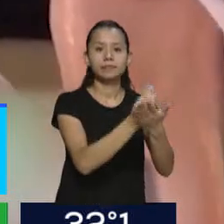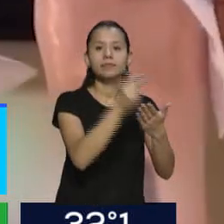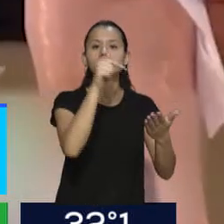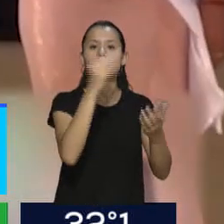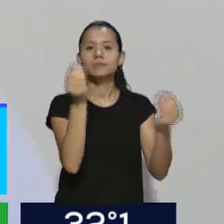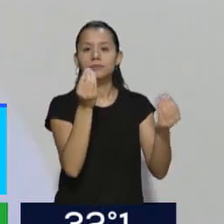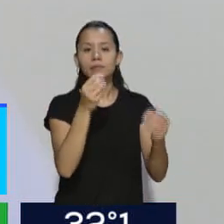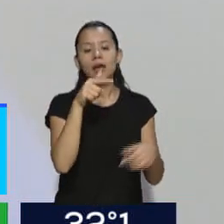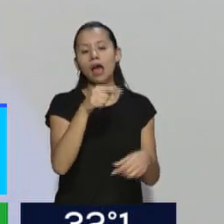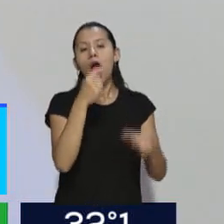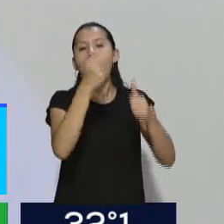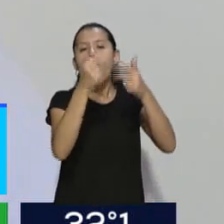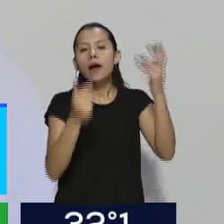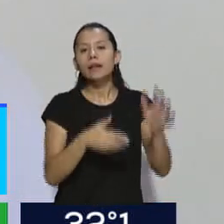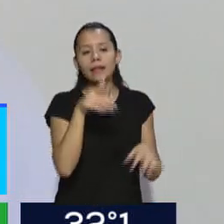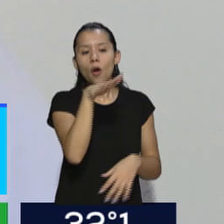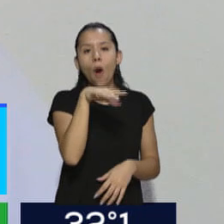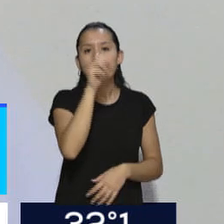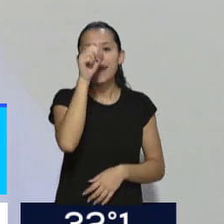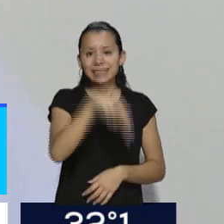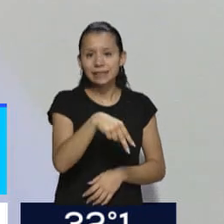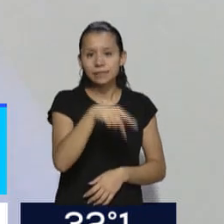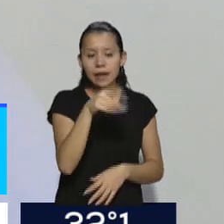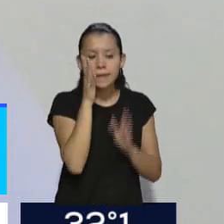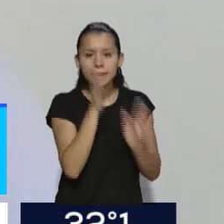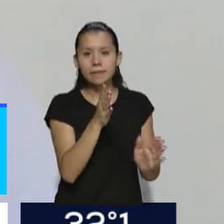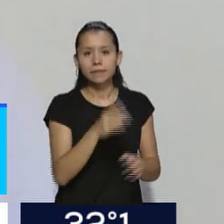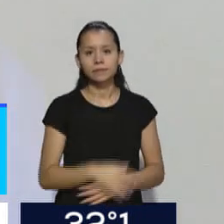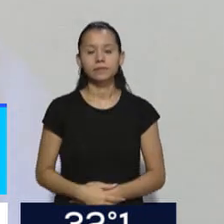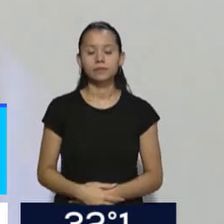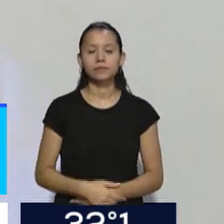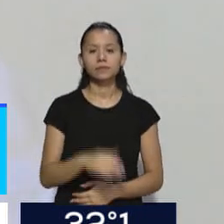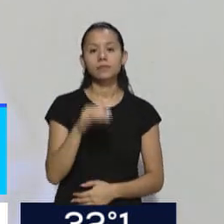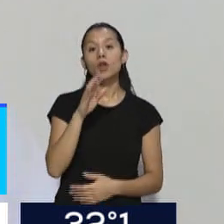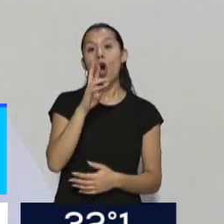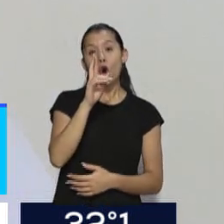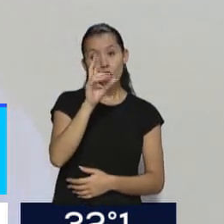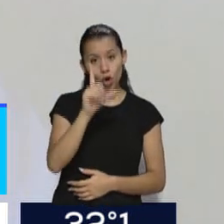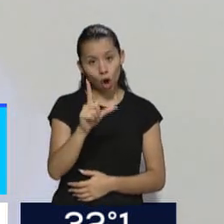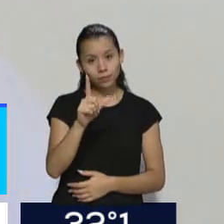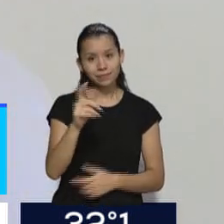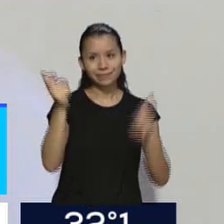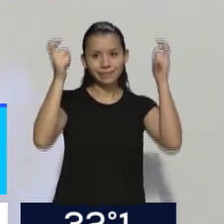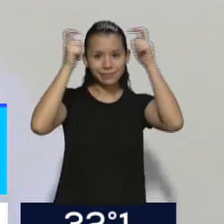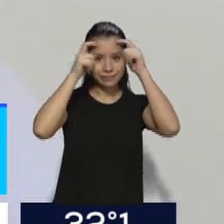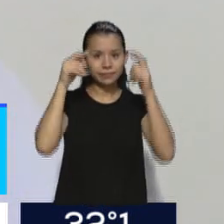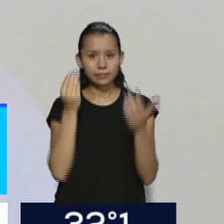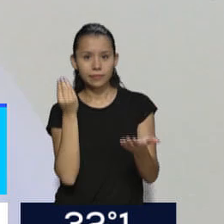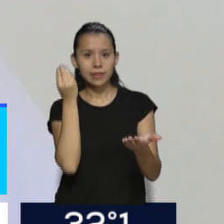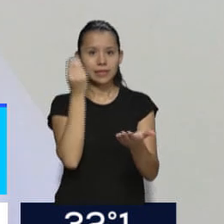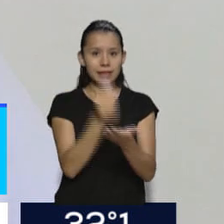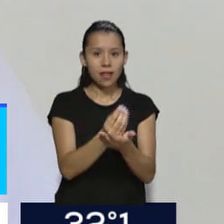lo económico. Hay que redefinir el rol que cumple en su desempeño de embajadora